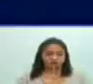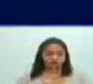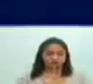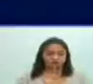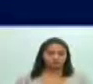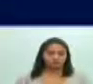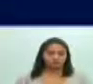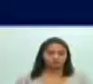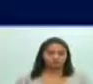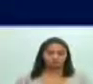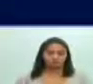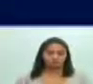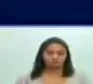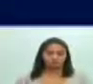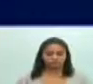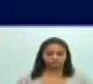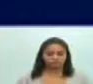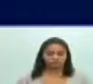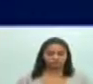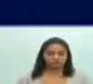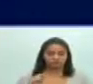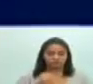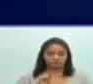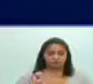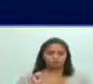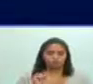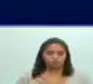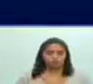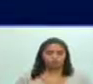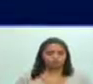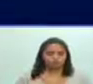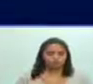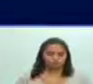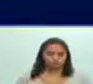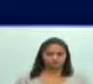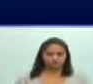estos mismos, pero tildados.